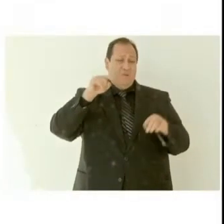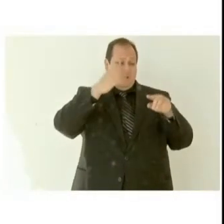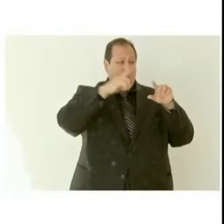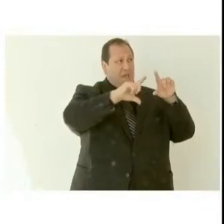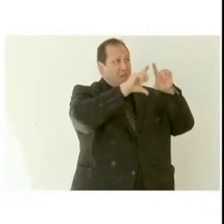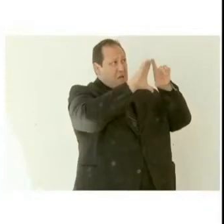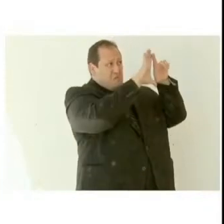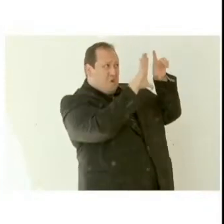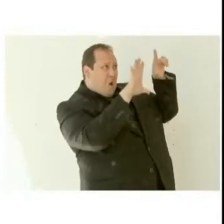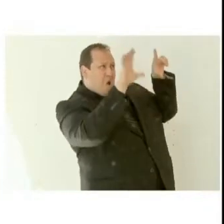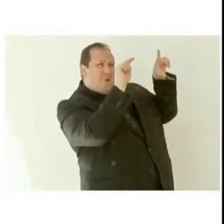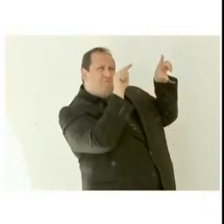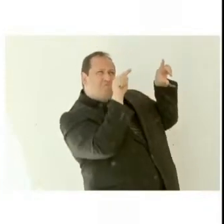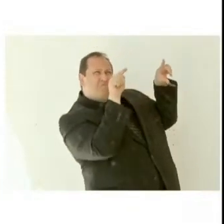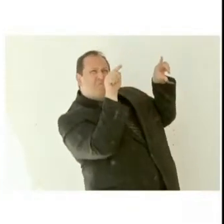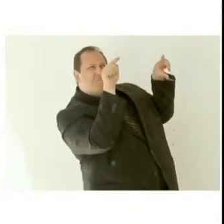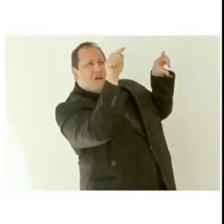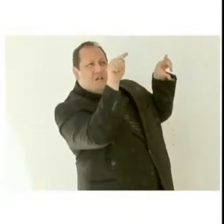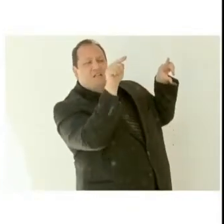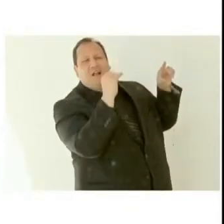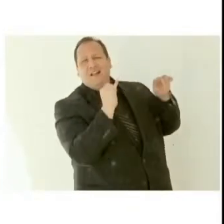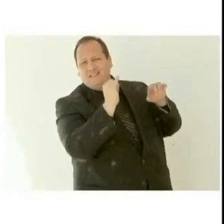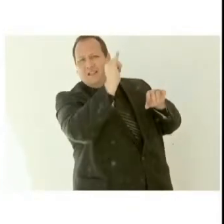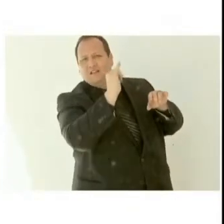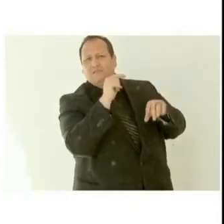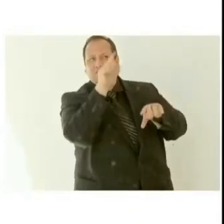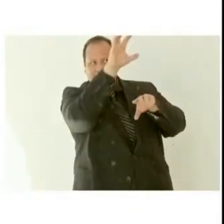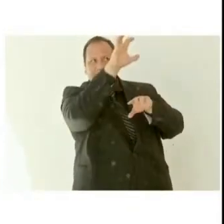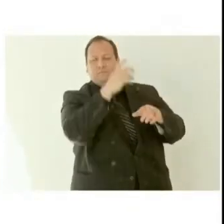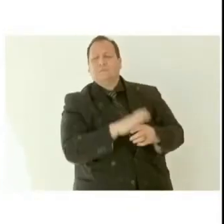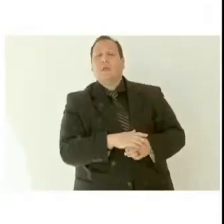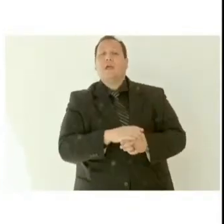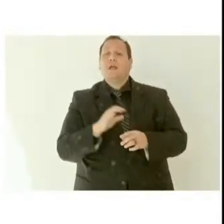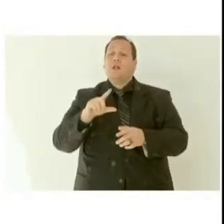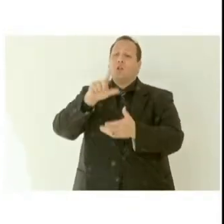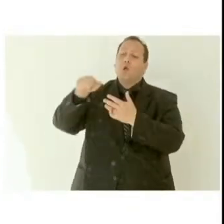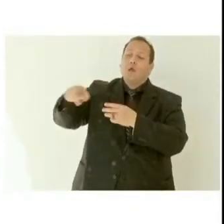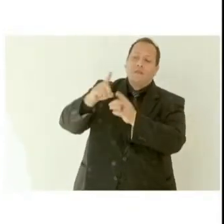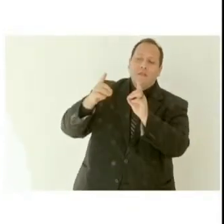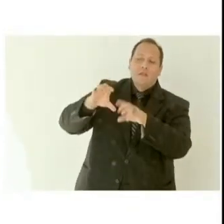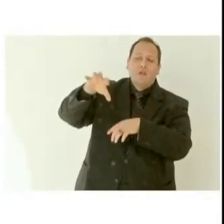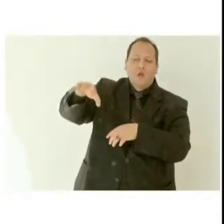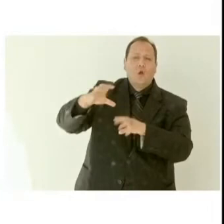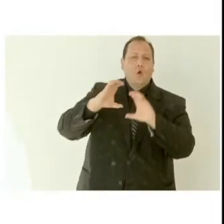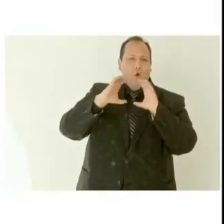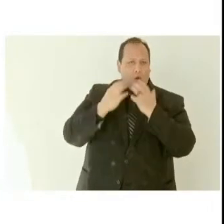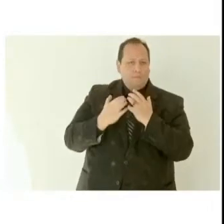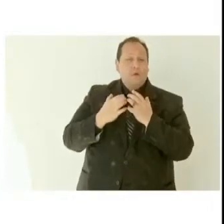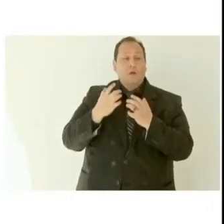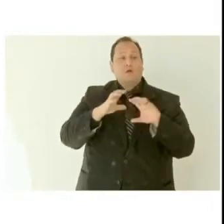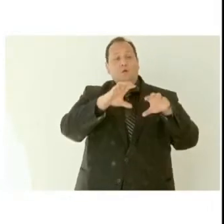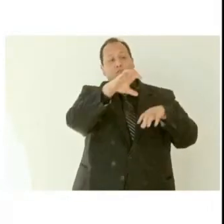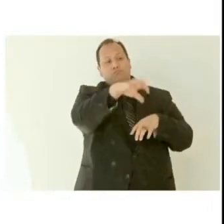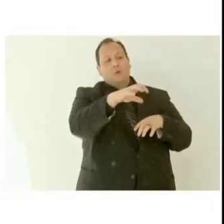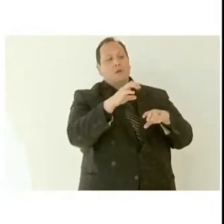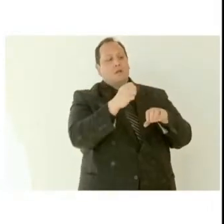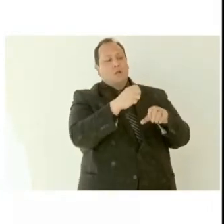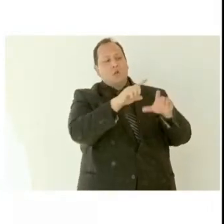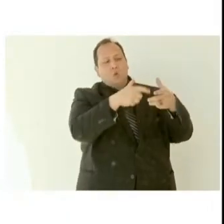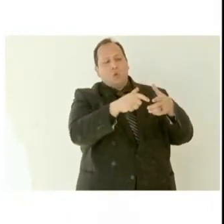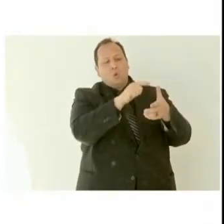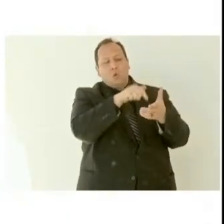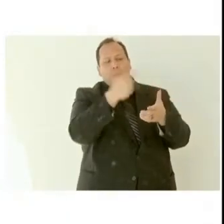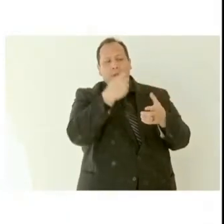más alejados de lo que corresponde Tijuana, un centro de desarrollo comunitario, un centro de salud y el conjunto de